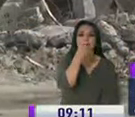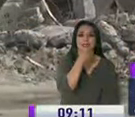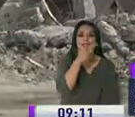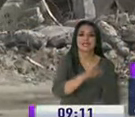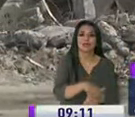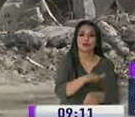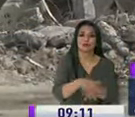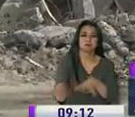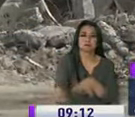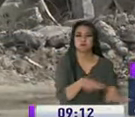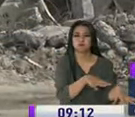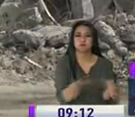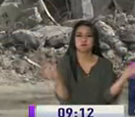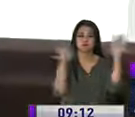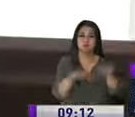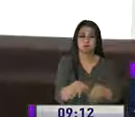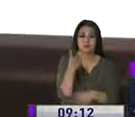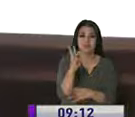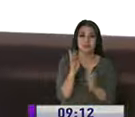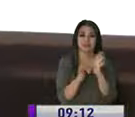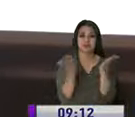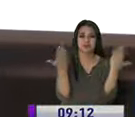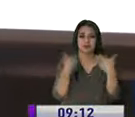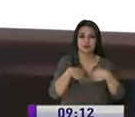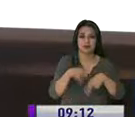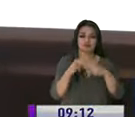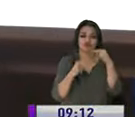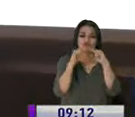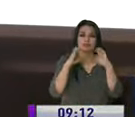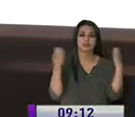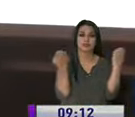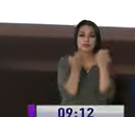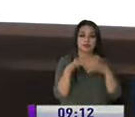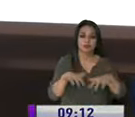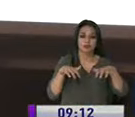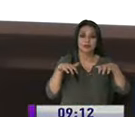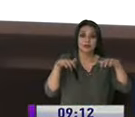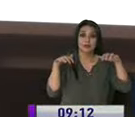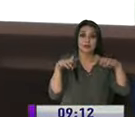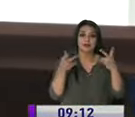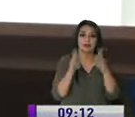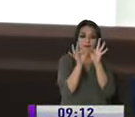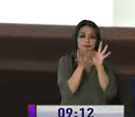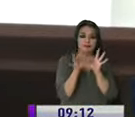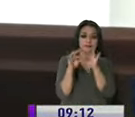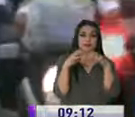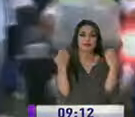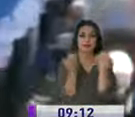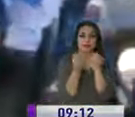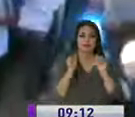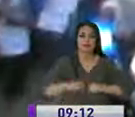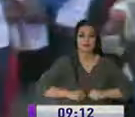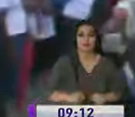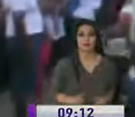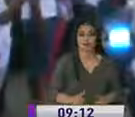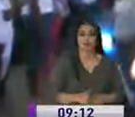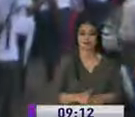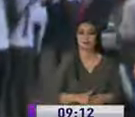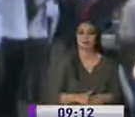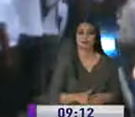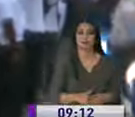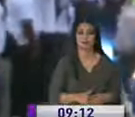el terremoto del pasado 16 de abril. De reconstruir el graderío faltante y el asentamiento del estadio Jocay. Con cámaras, Eduardo García